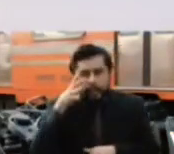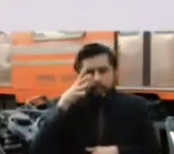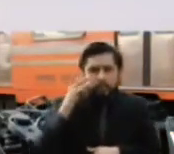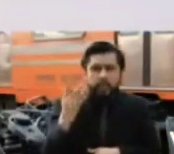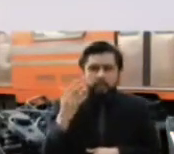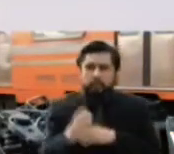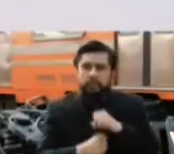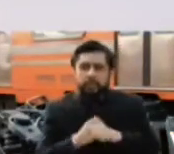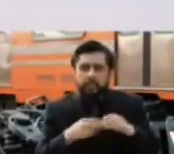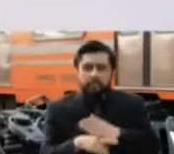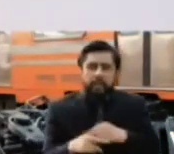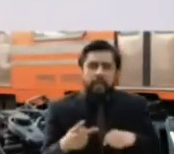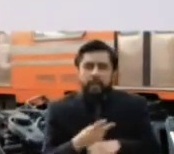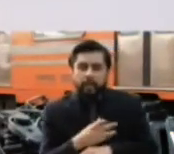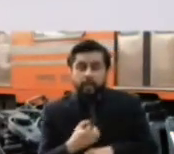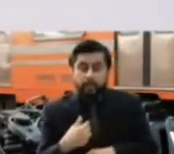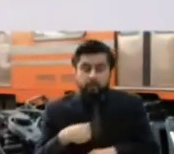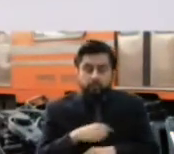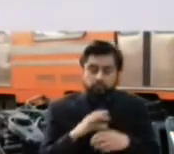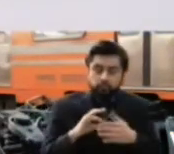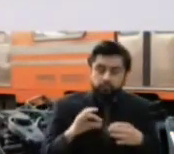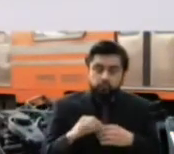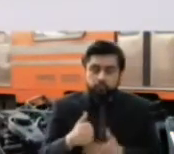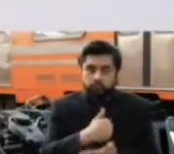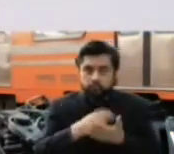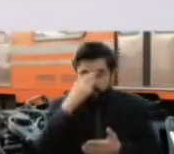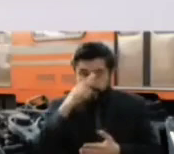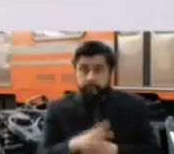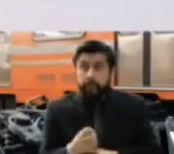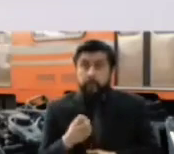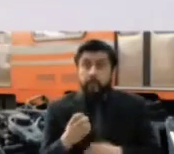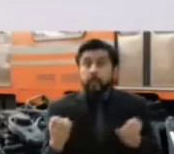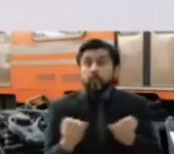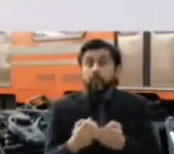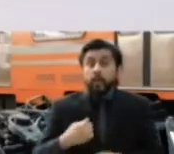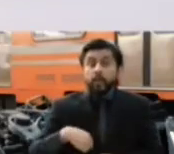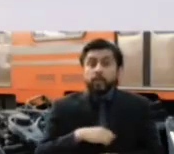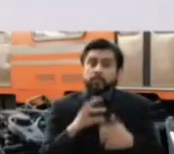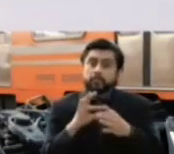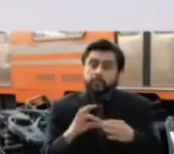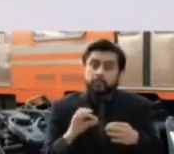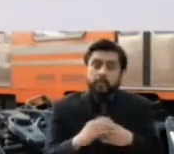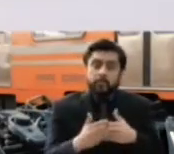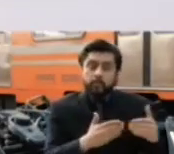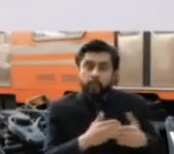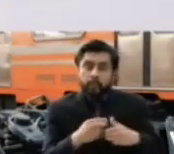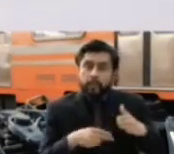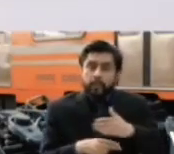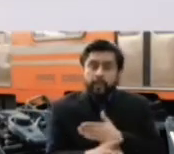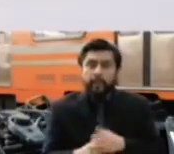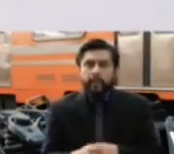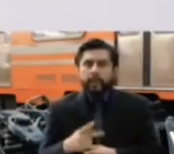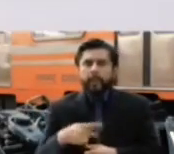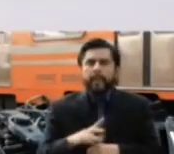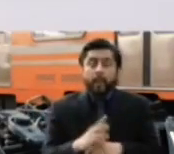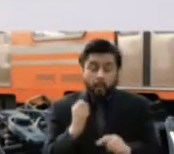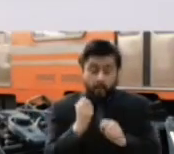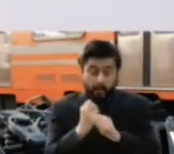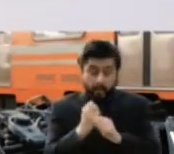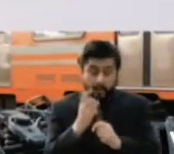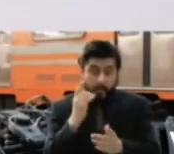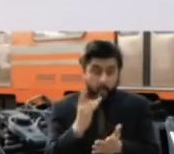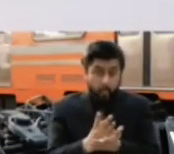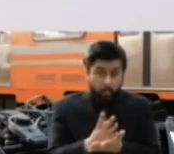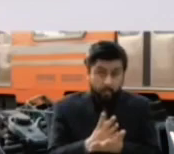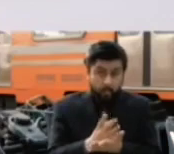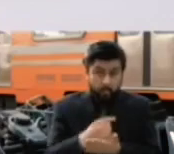del gobierno de la Ciudad de México hacia el metro y lo que significa el metro, su modernización, no solamente como medio de transporte de